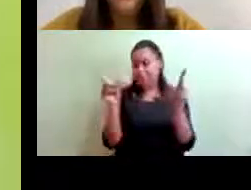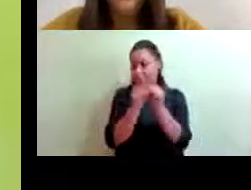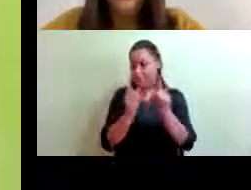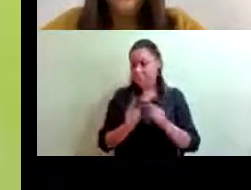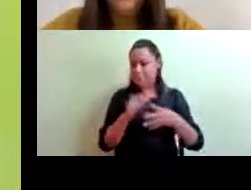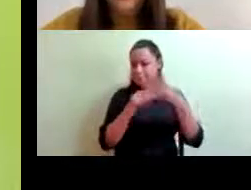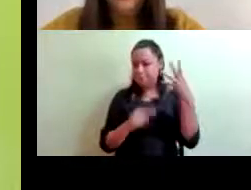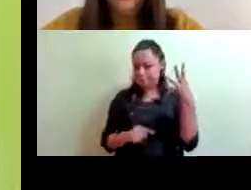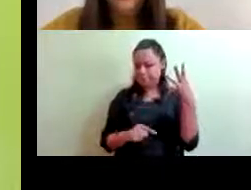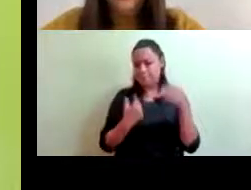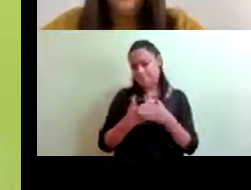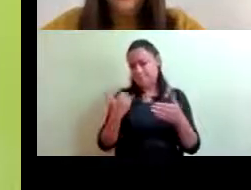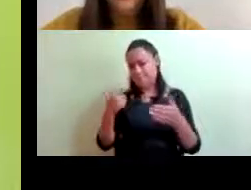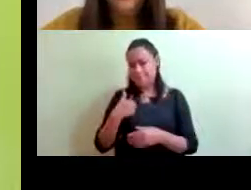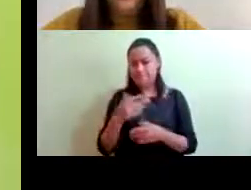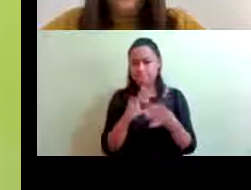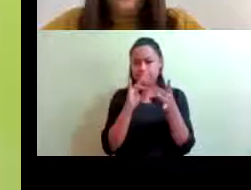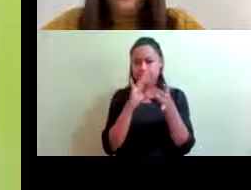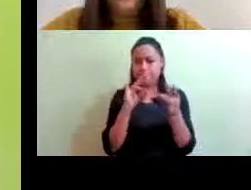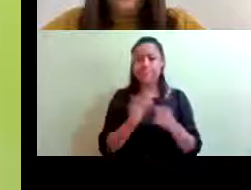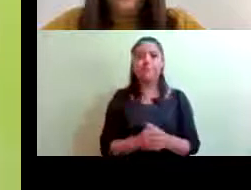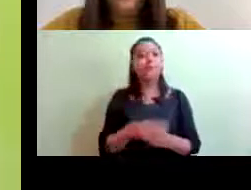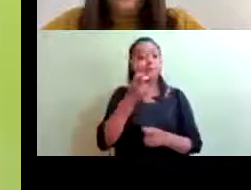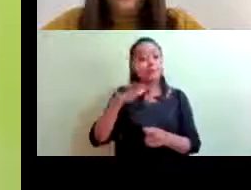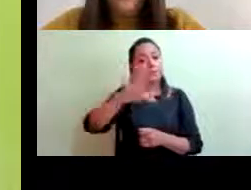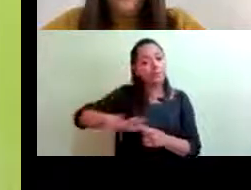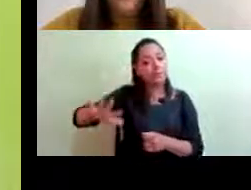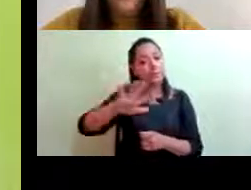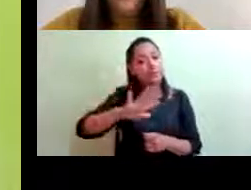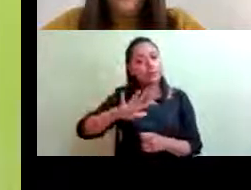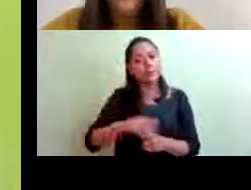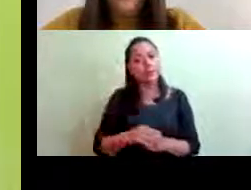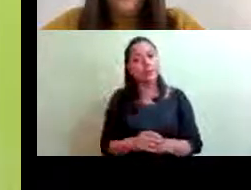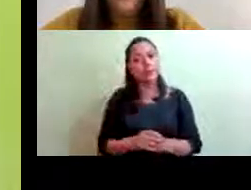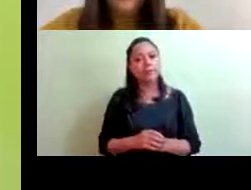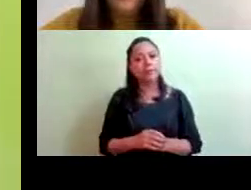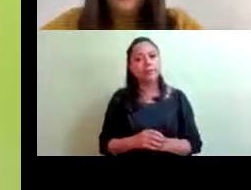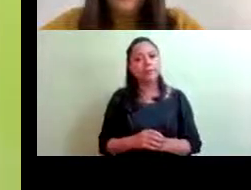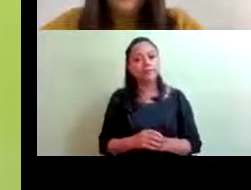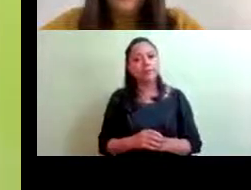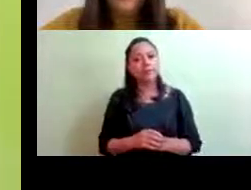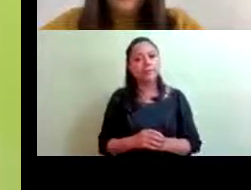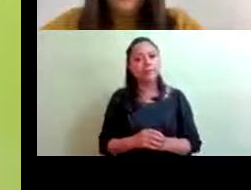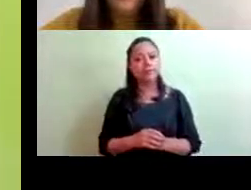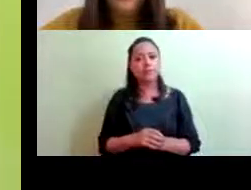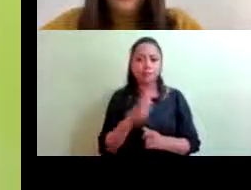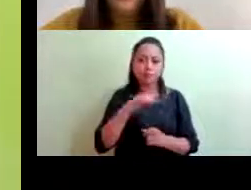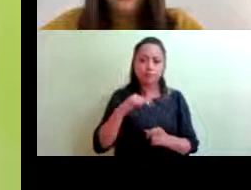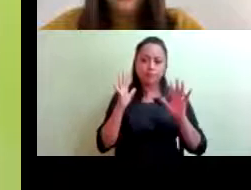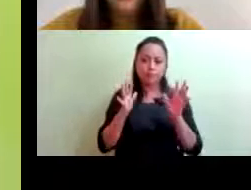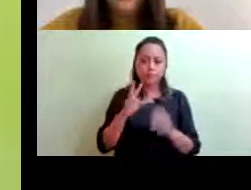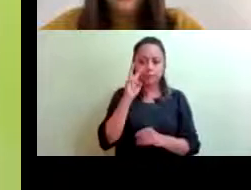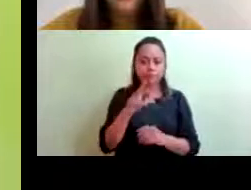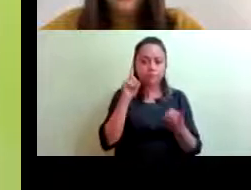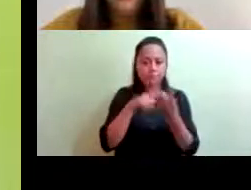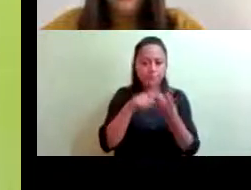señalaba anteriormente. Esta zona, ya vimos que es donde se ubica esta zona,